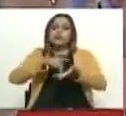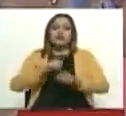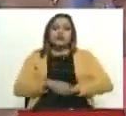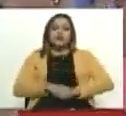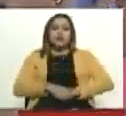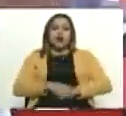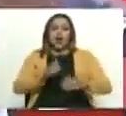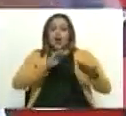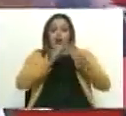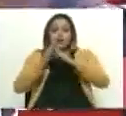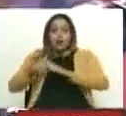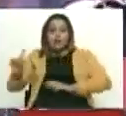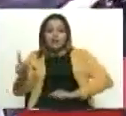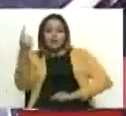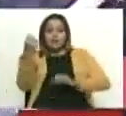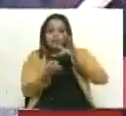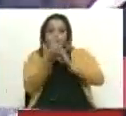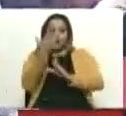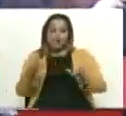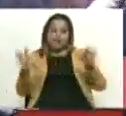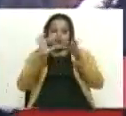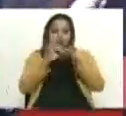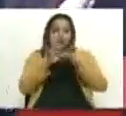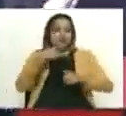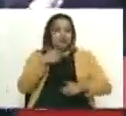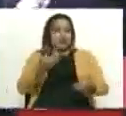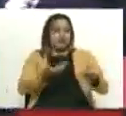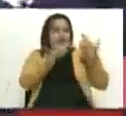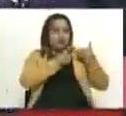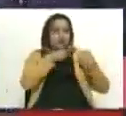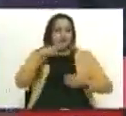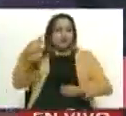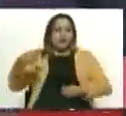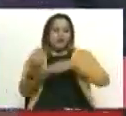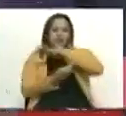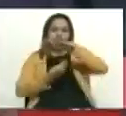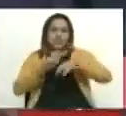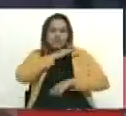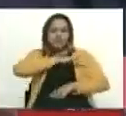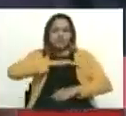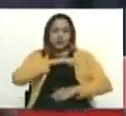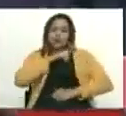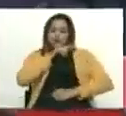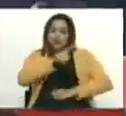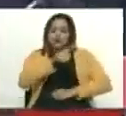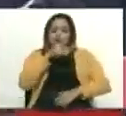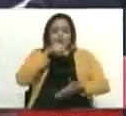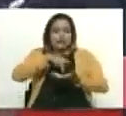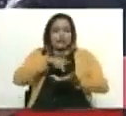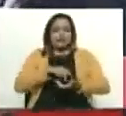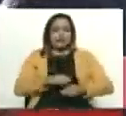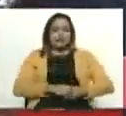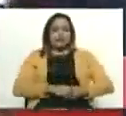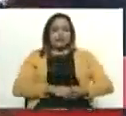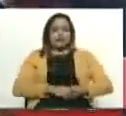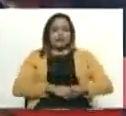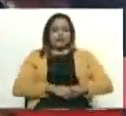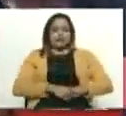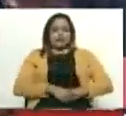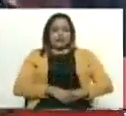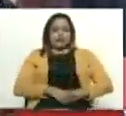Mayo Unido, soy responsable o responsable político de la base de misiones que ahí se presenta y estoy